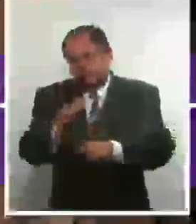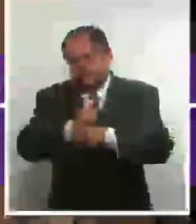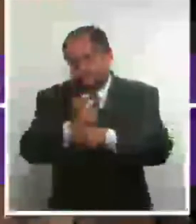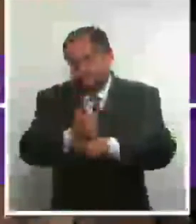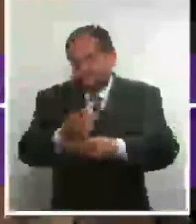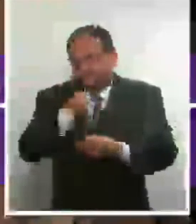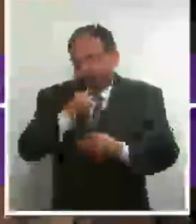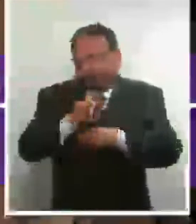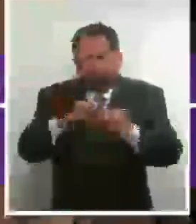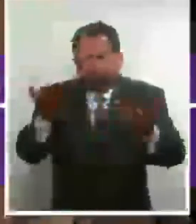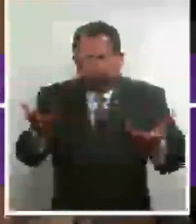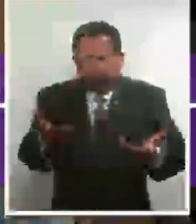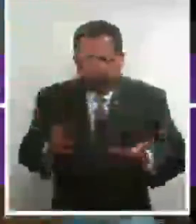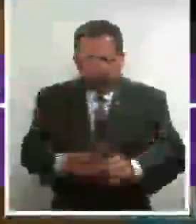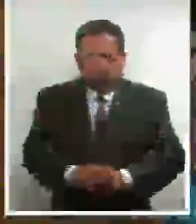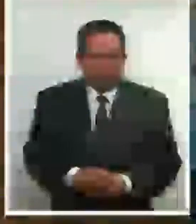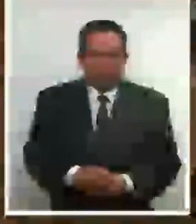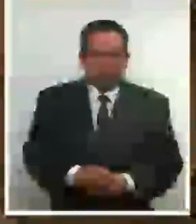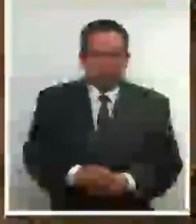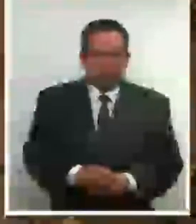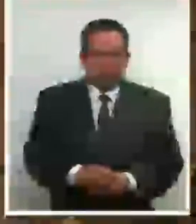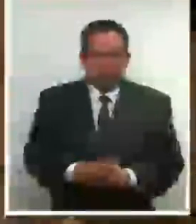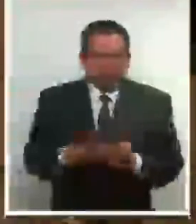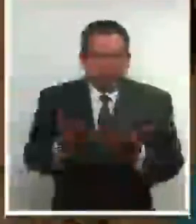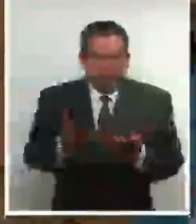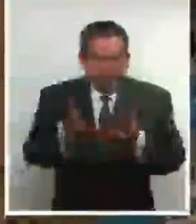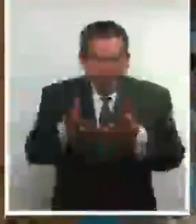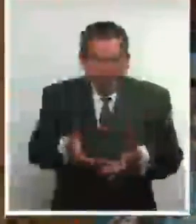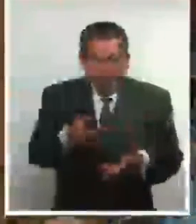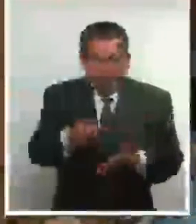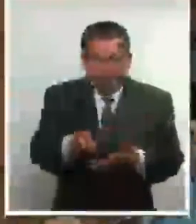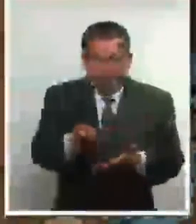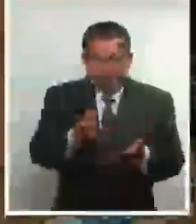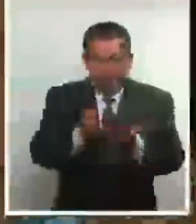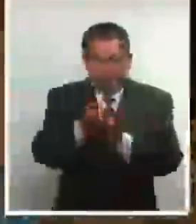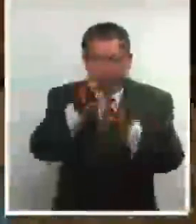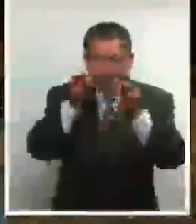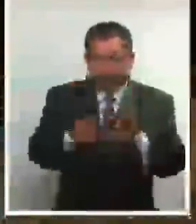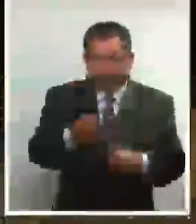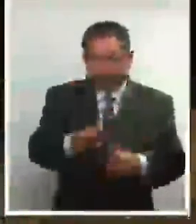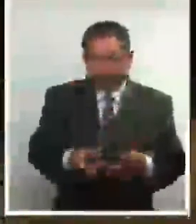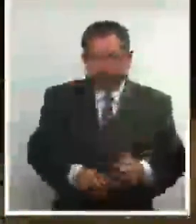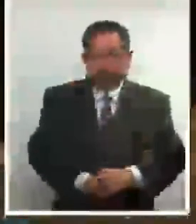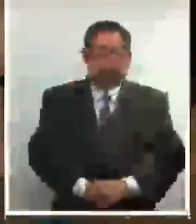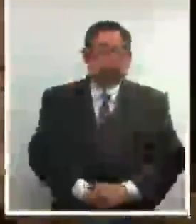licenciado en Derecho. O sea, así estaba el dictamen original.